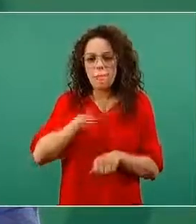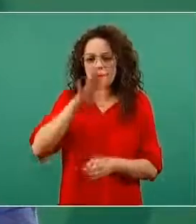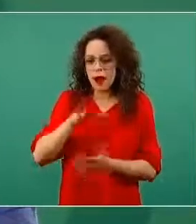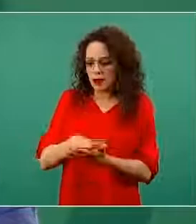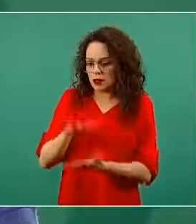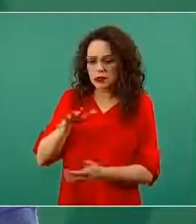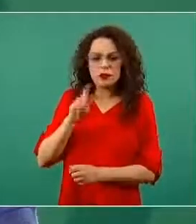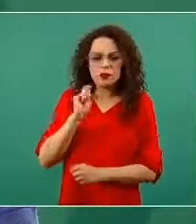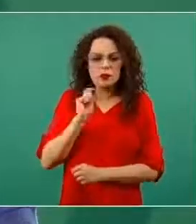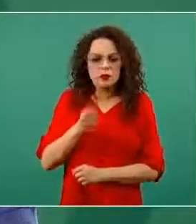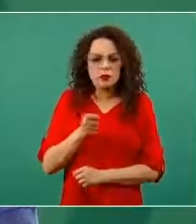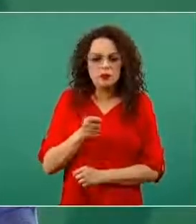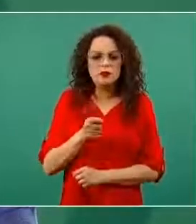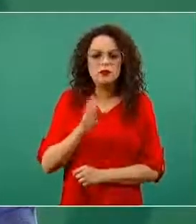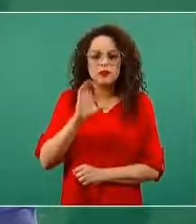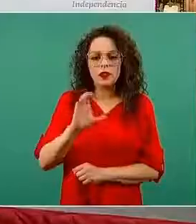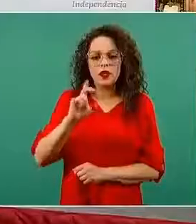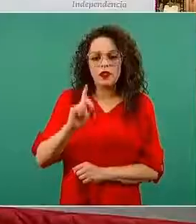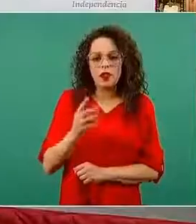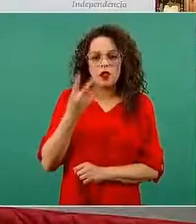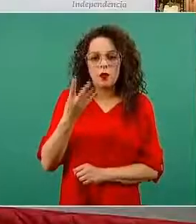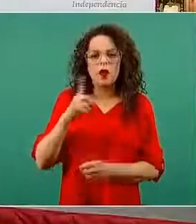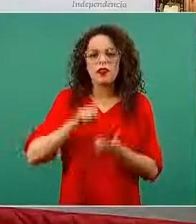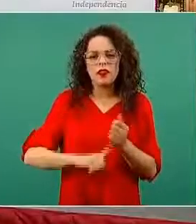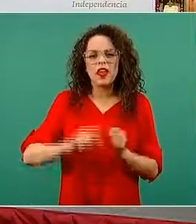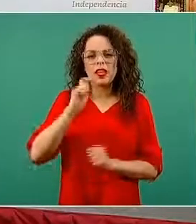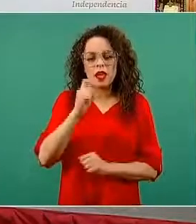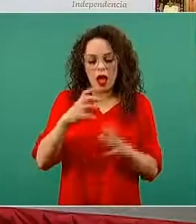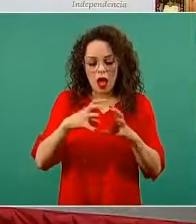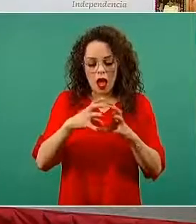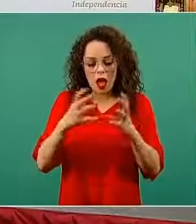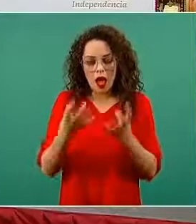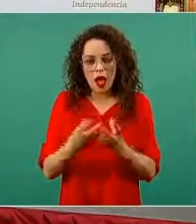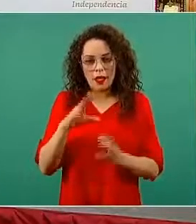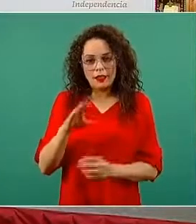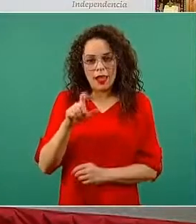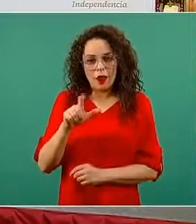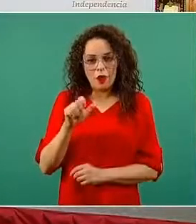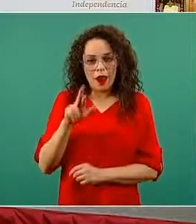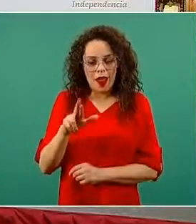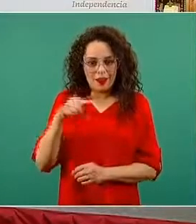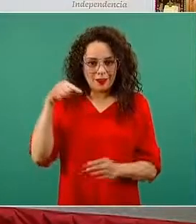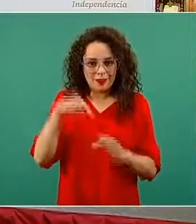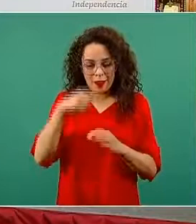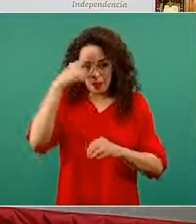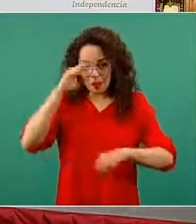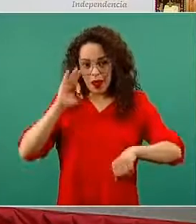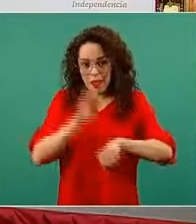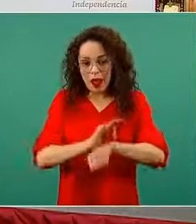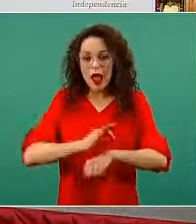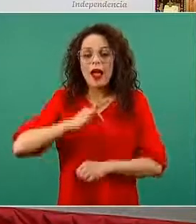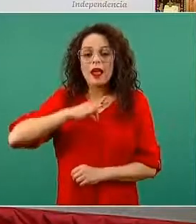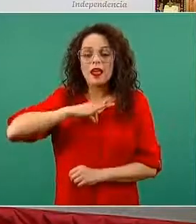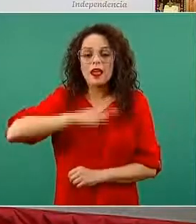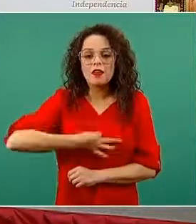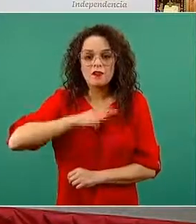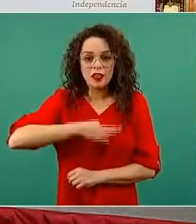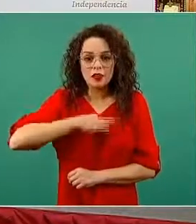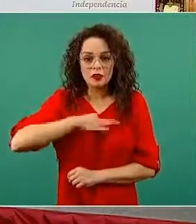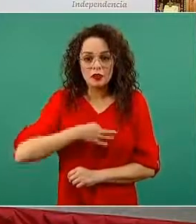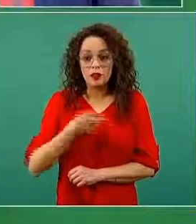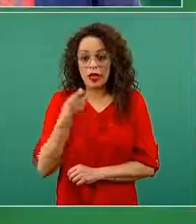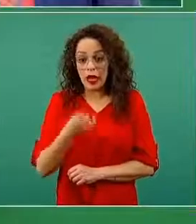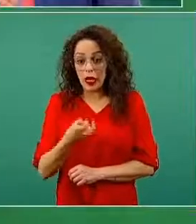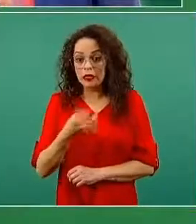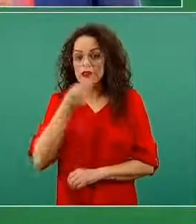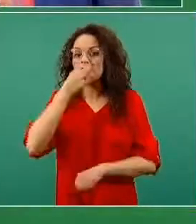de CD4, que son las células de la defensa, los soldaditos que nos protegen contra las infecciones, que nos permiten o